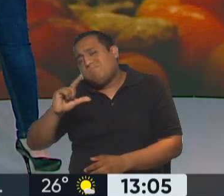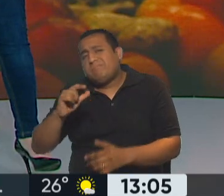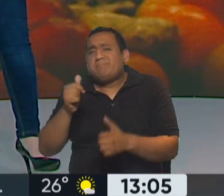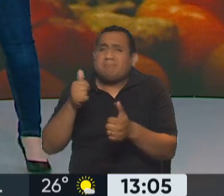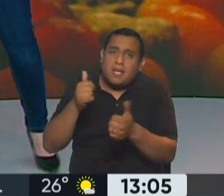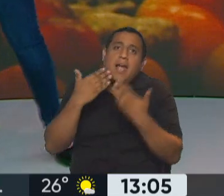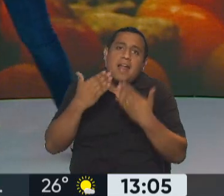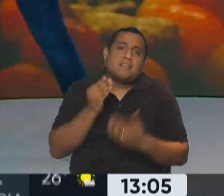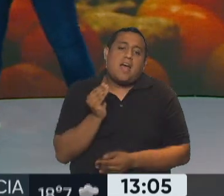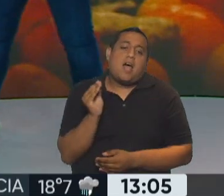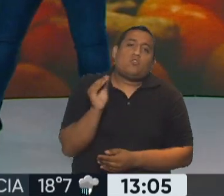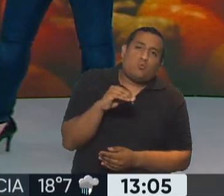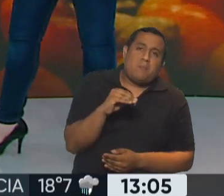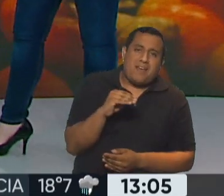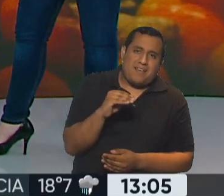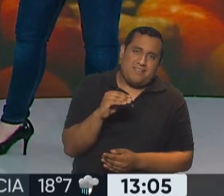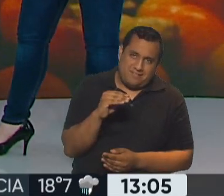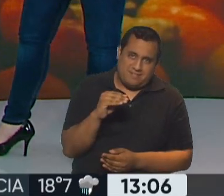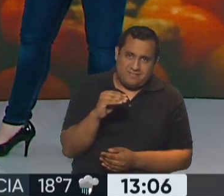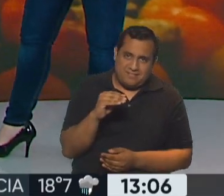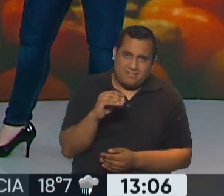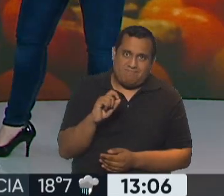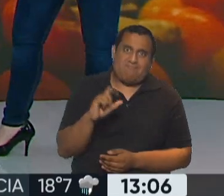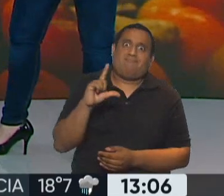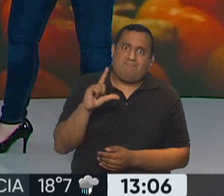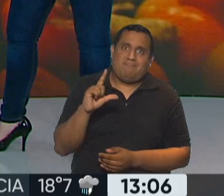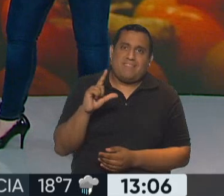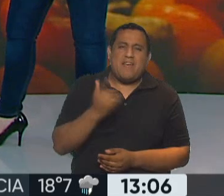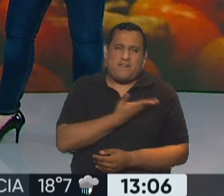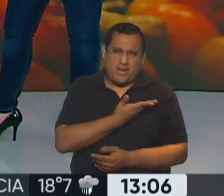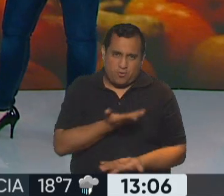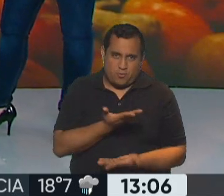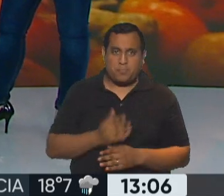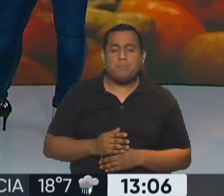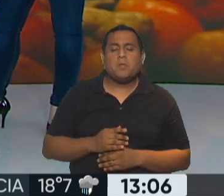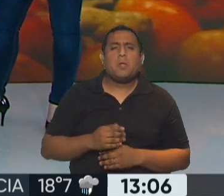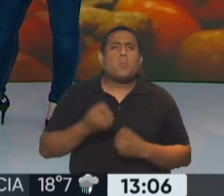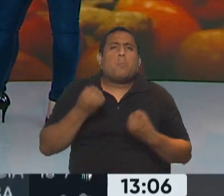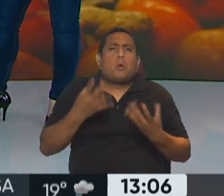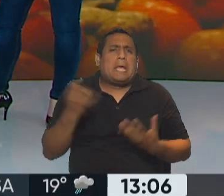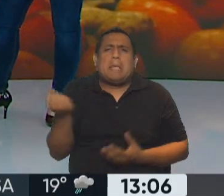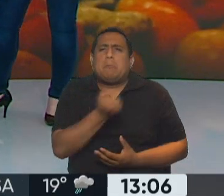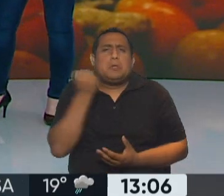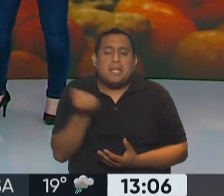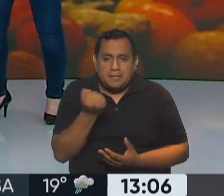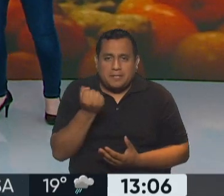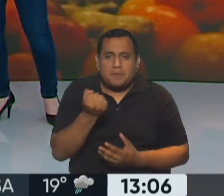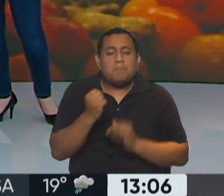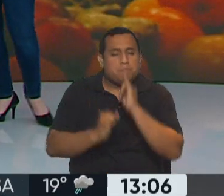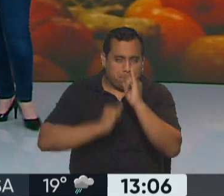suma fija de ese inicio del año. Avancemos, más información, ¿por qué es importante? Nos metemos en